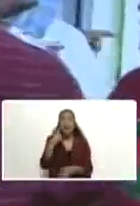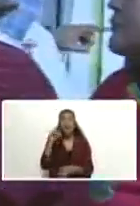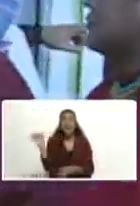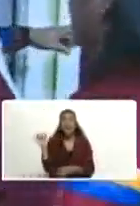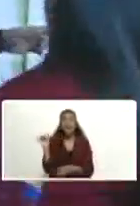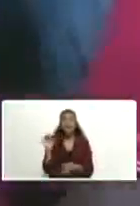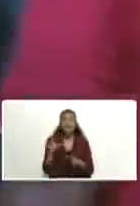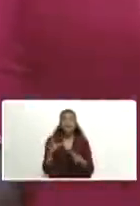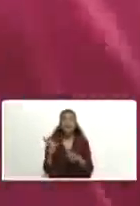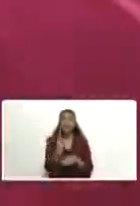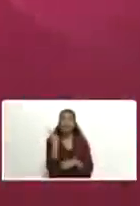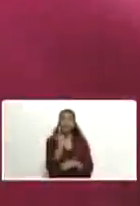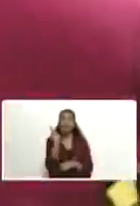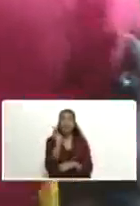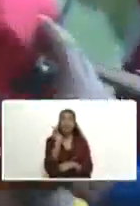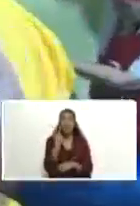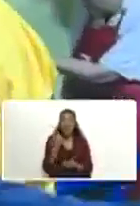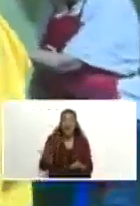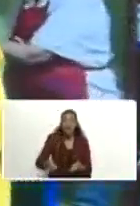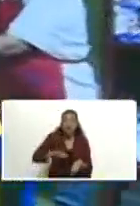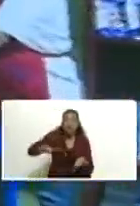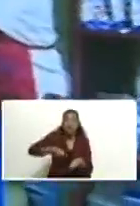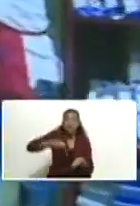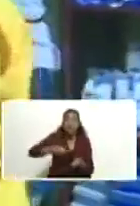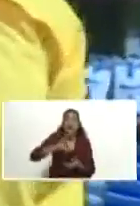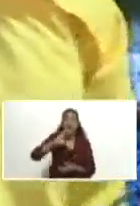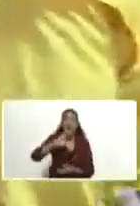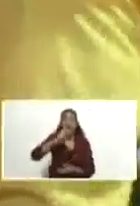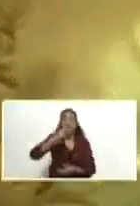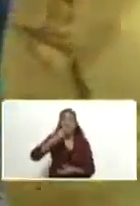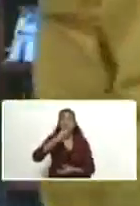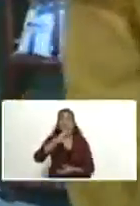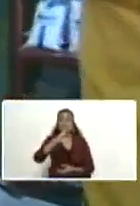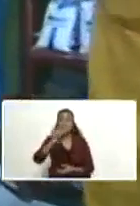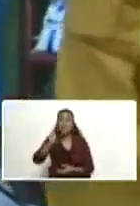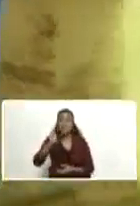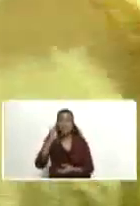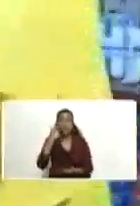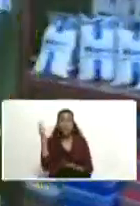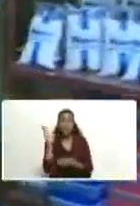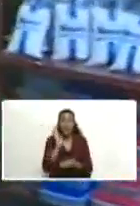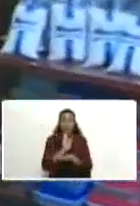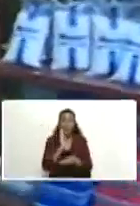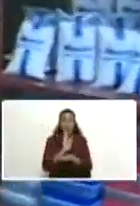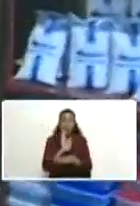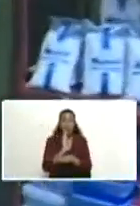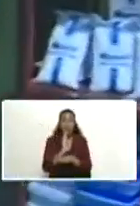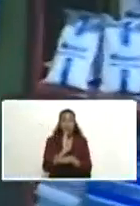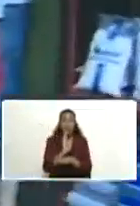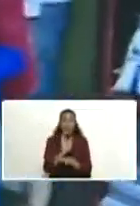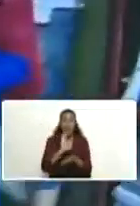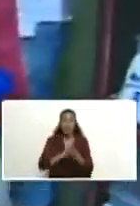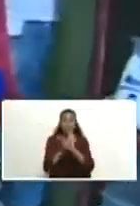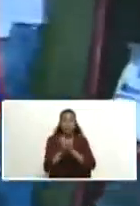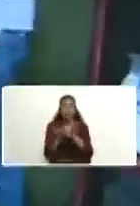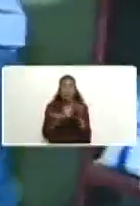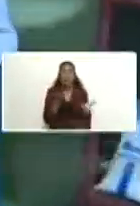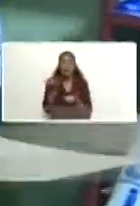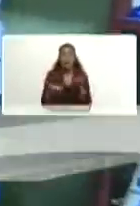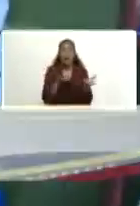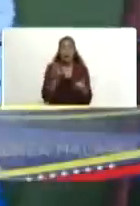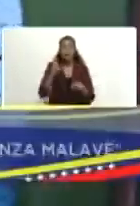está la licuadora, ahí está sonando, esto es en vivo, esto es en vivo. Cuidado, Antonia, que se nos queman las arepas. Aquí